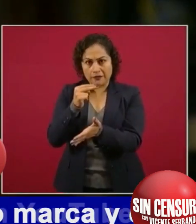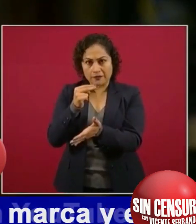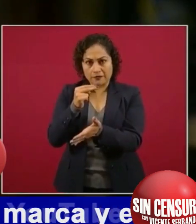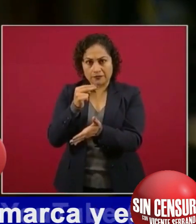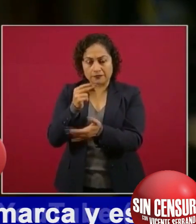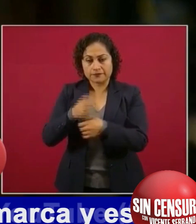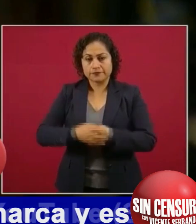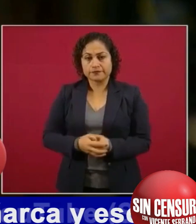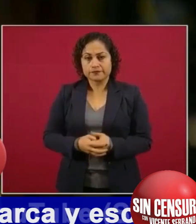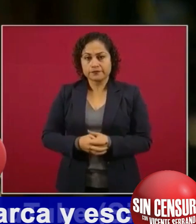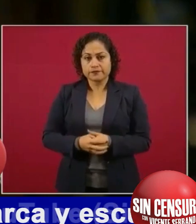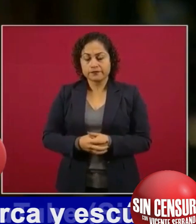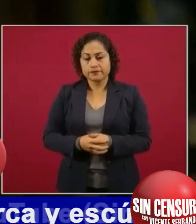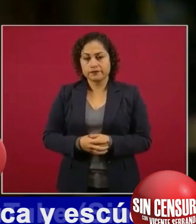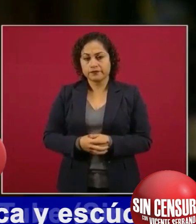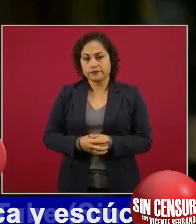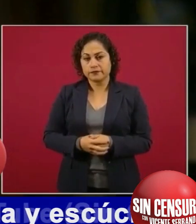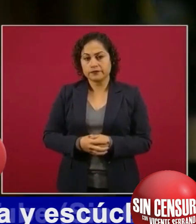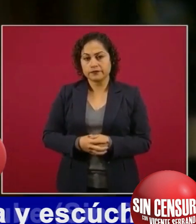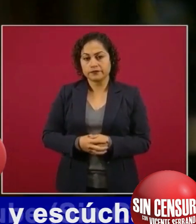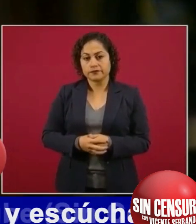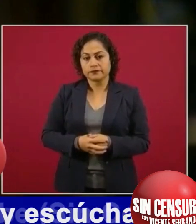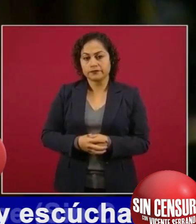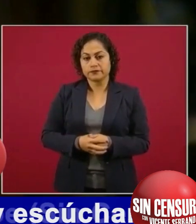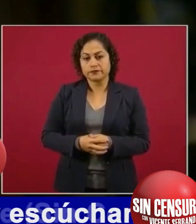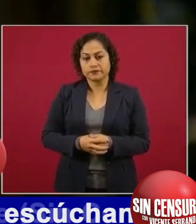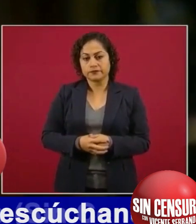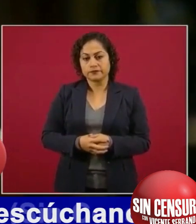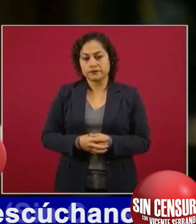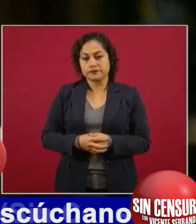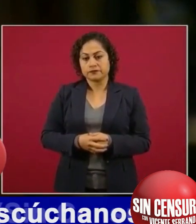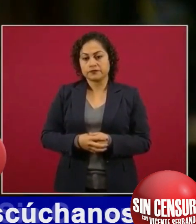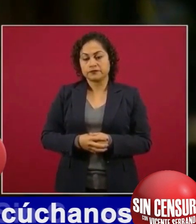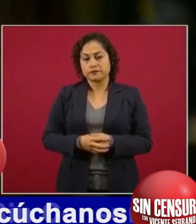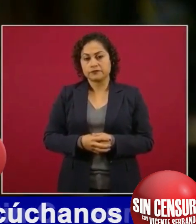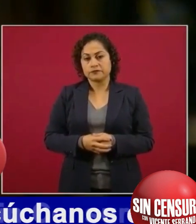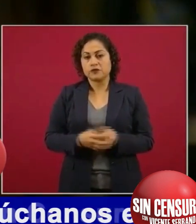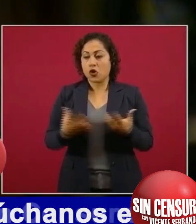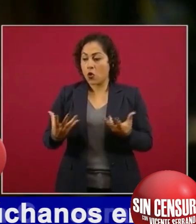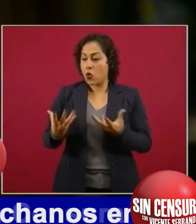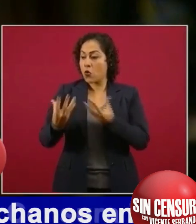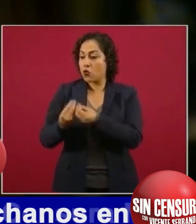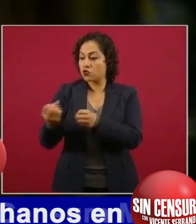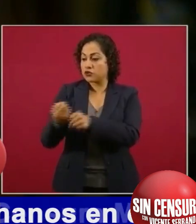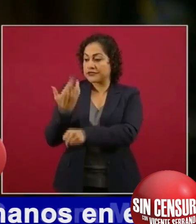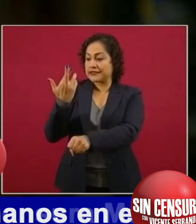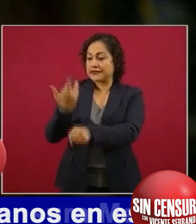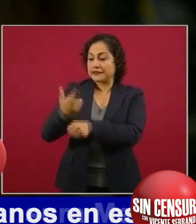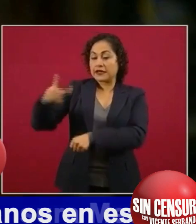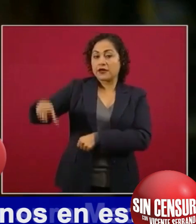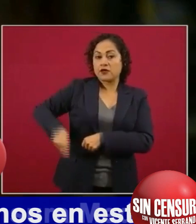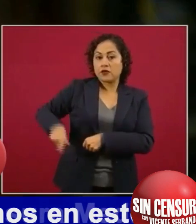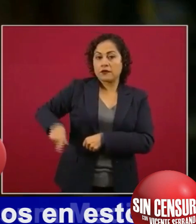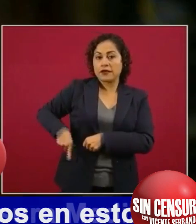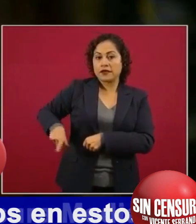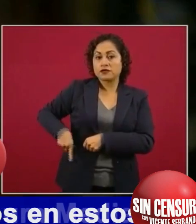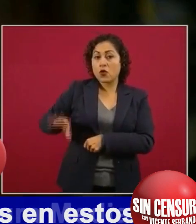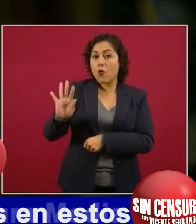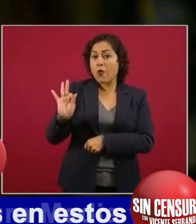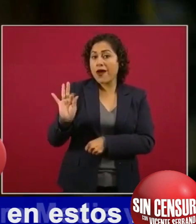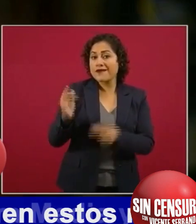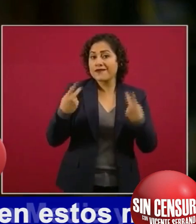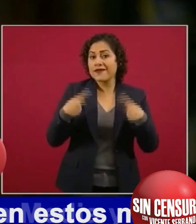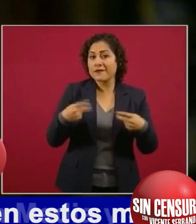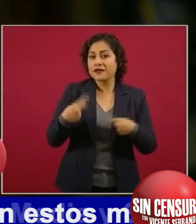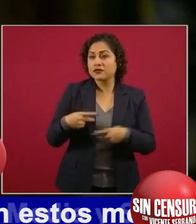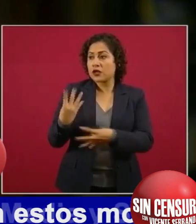un acuerdo en donde a través de la Secretaría de Gobernación se han liberado a más de 40 personas